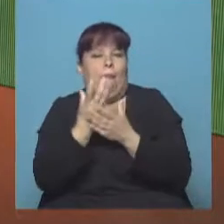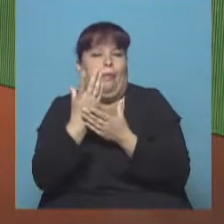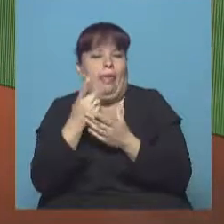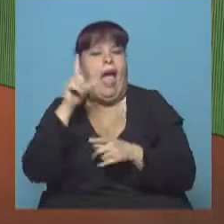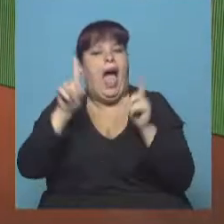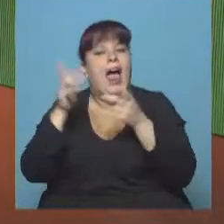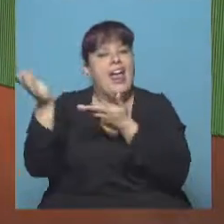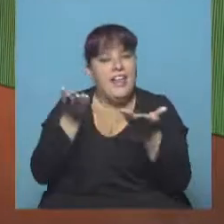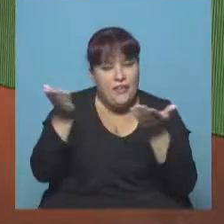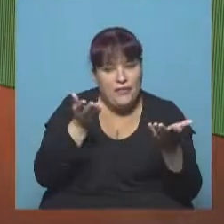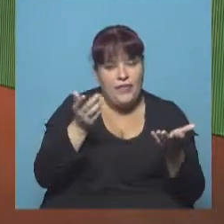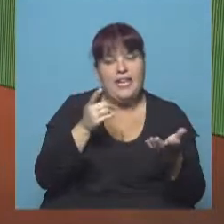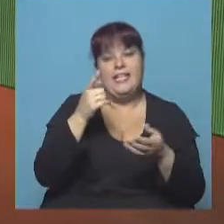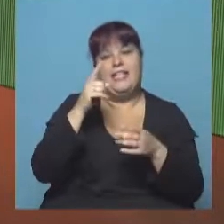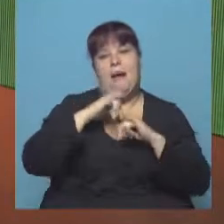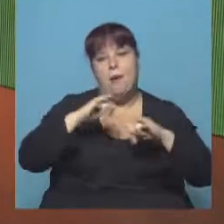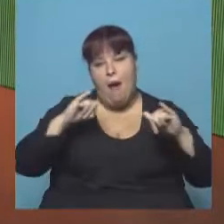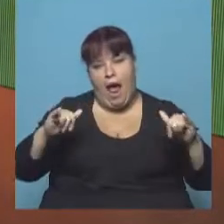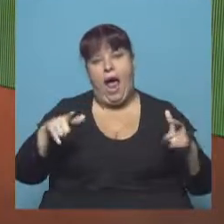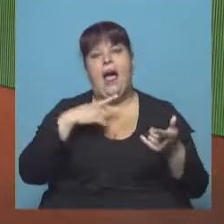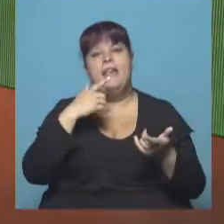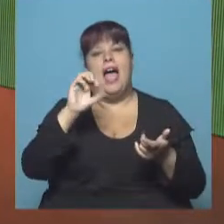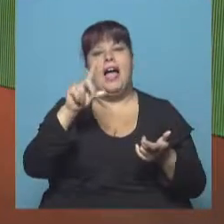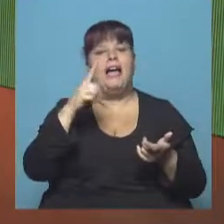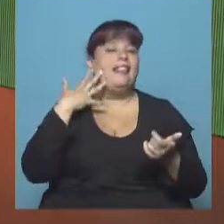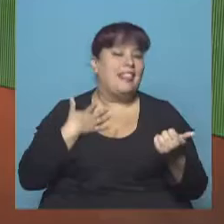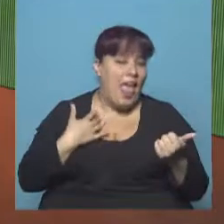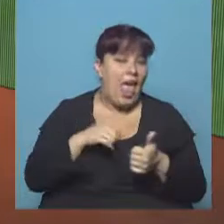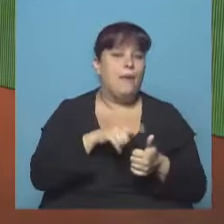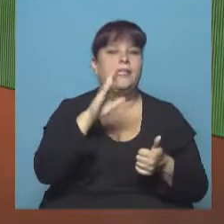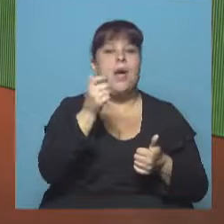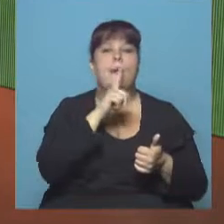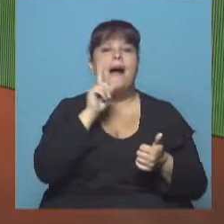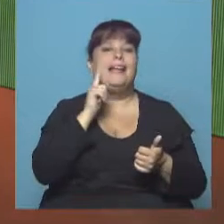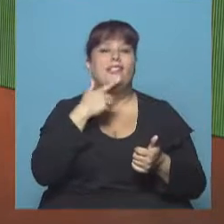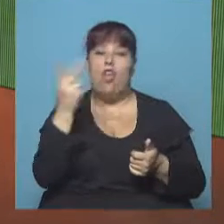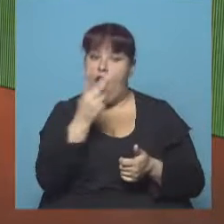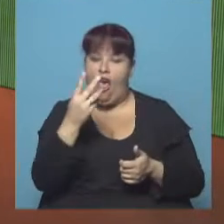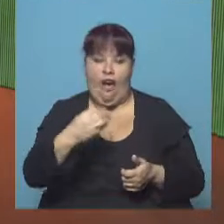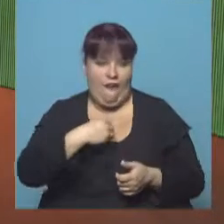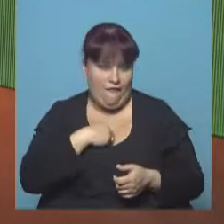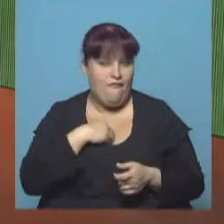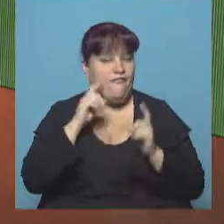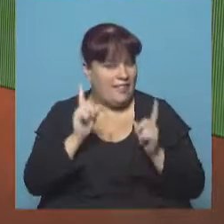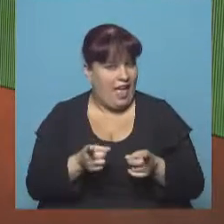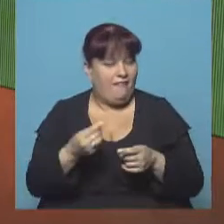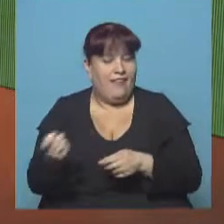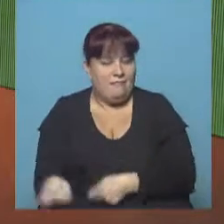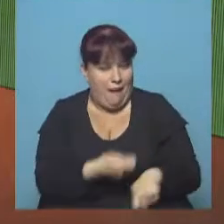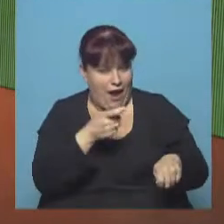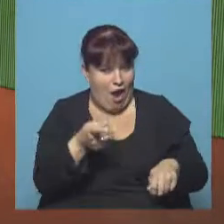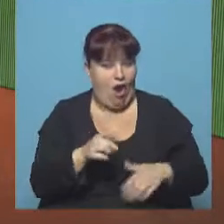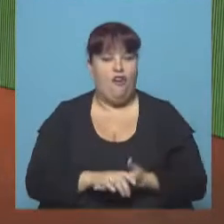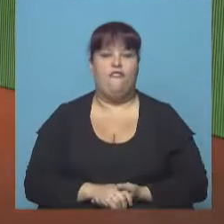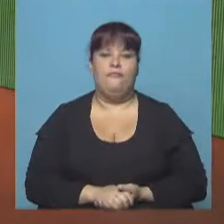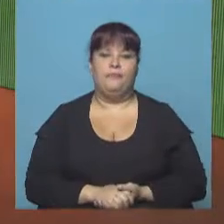están invitados por los sponsors. Entre ellos estaban Carlos Tevez y Gabriel Batistuta. Se sabe que ambos tienen también una pasión particular